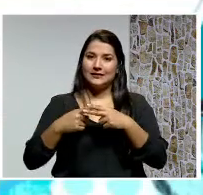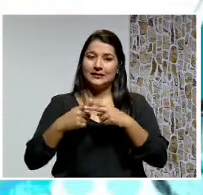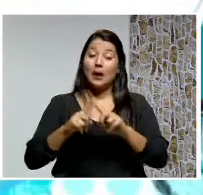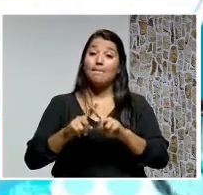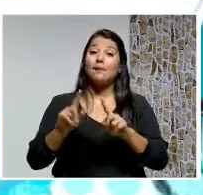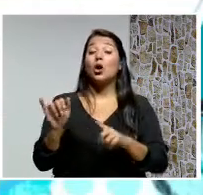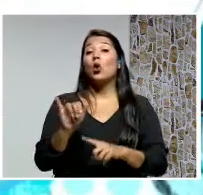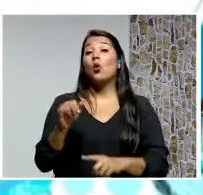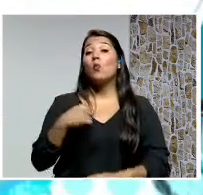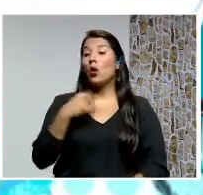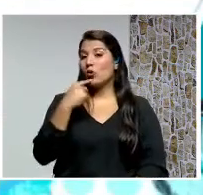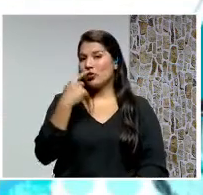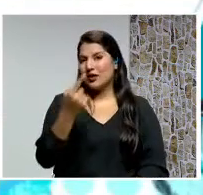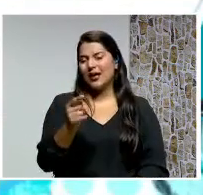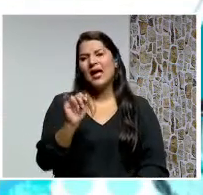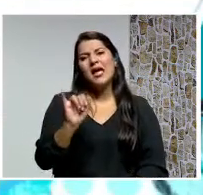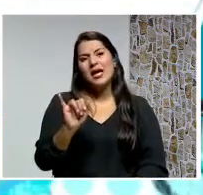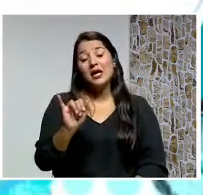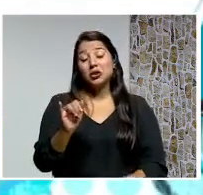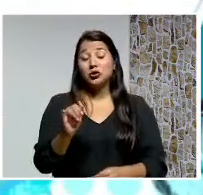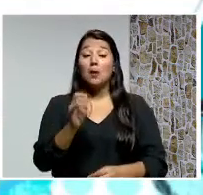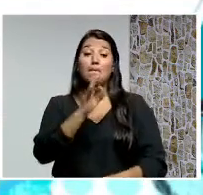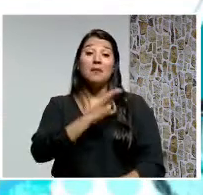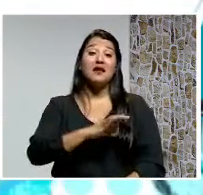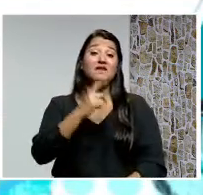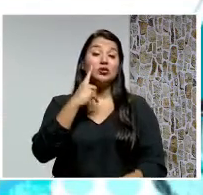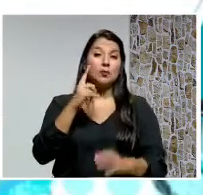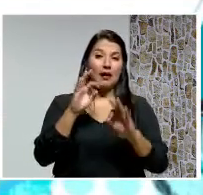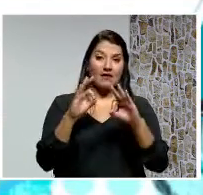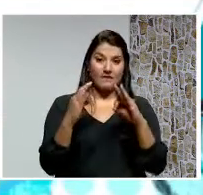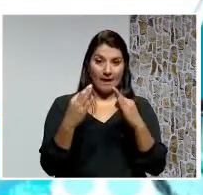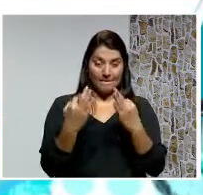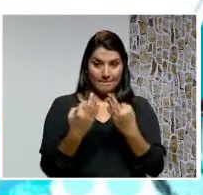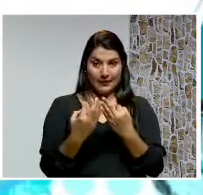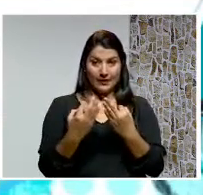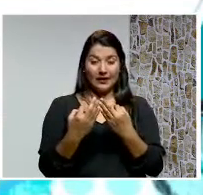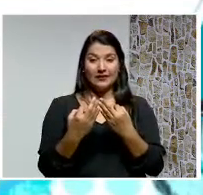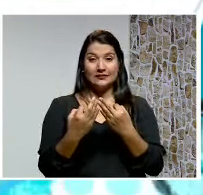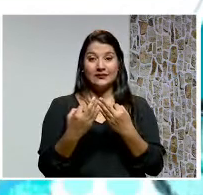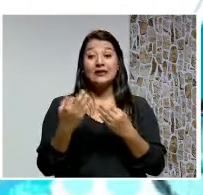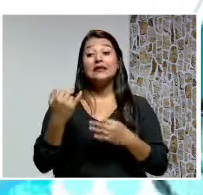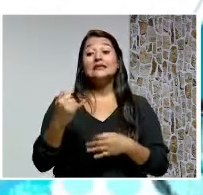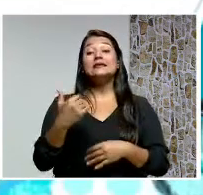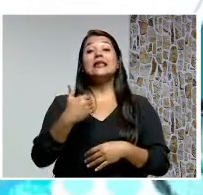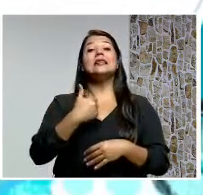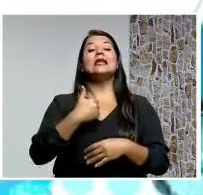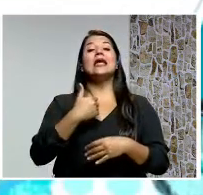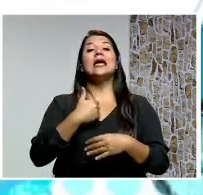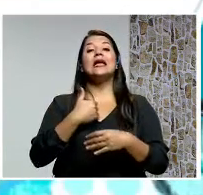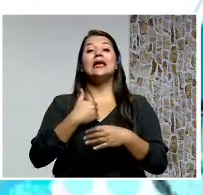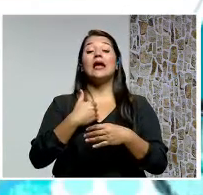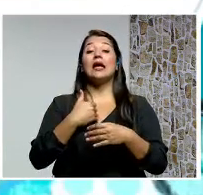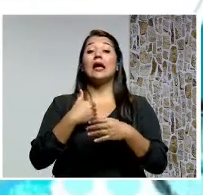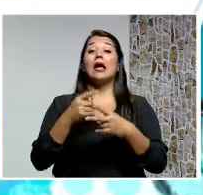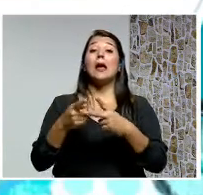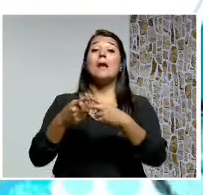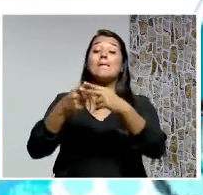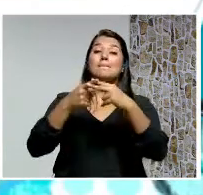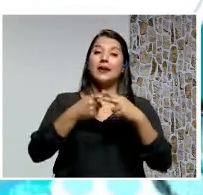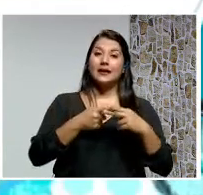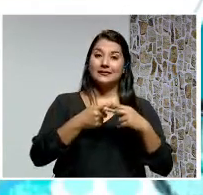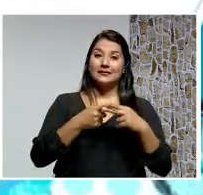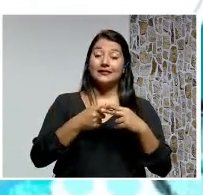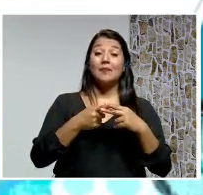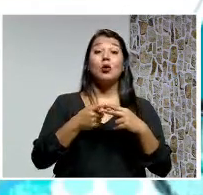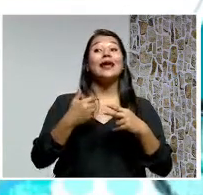como mencionaba, esto principalmente será un beneficio para las familias que están endeudadas con tasas que están vinculadas a la